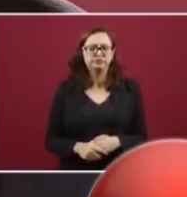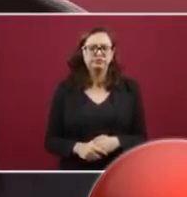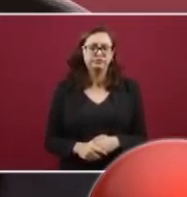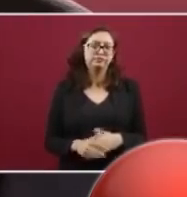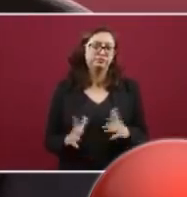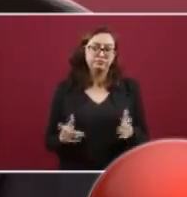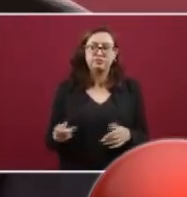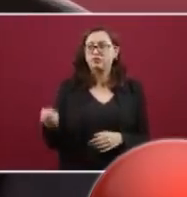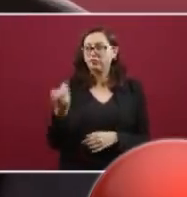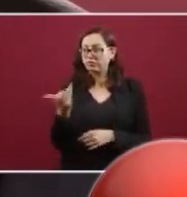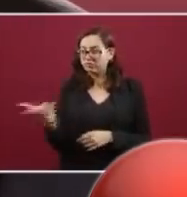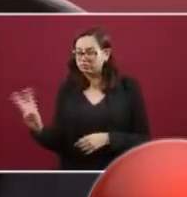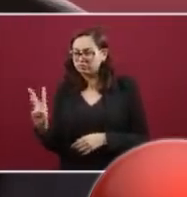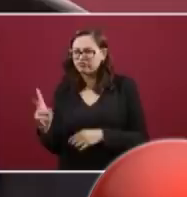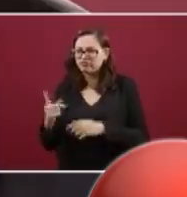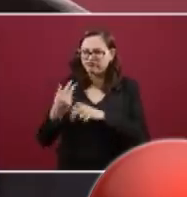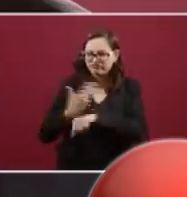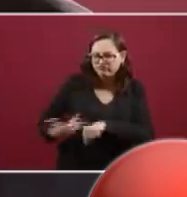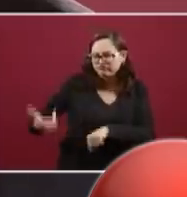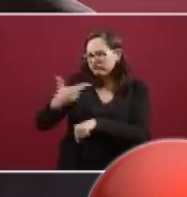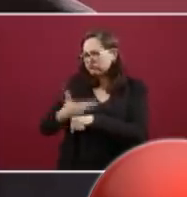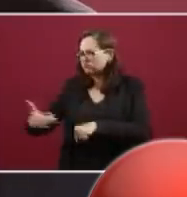hubo una confrontación